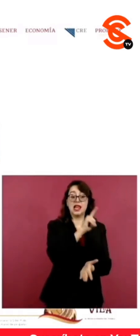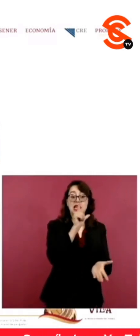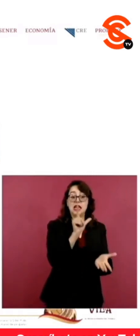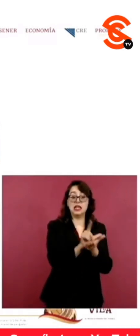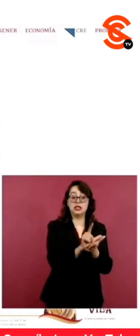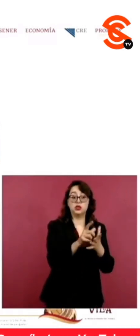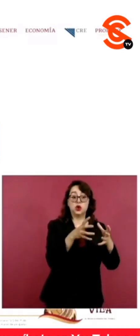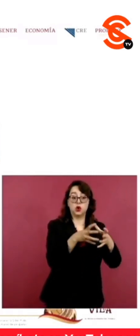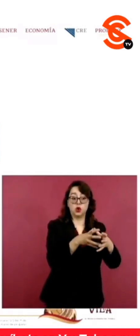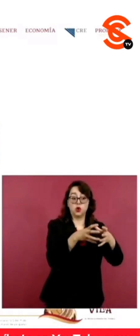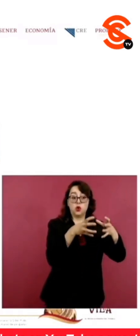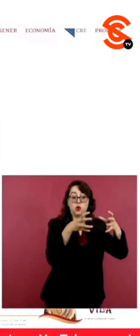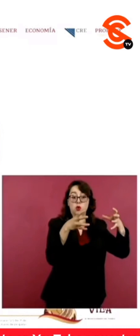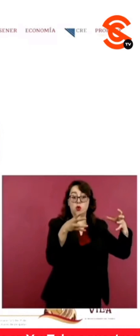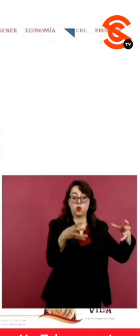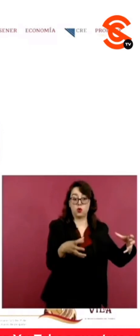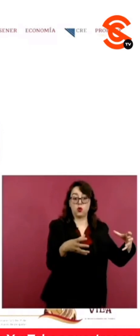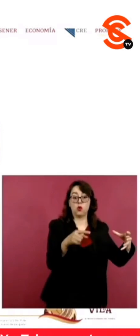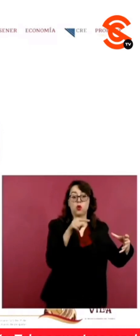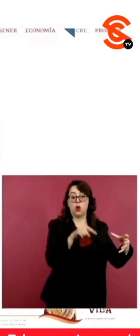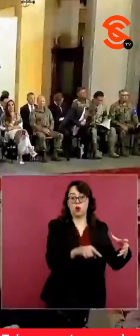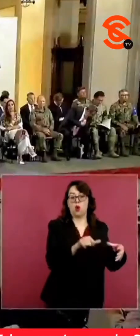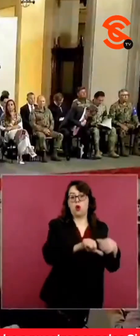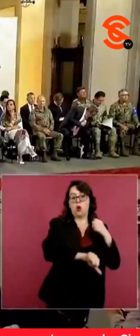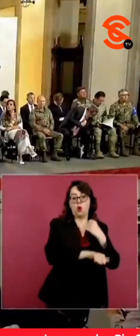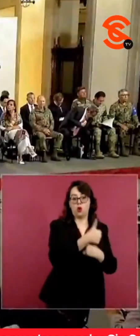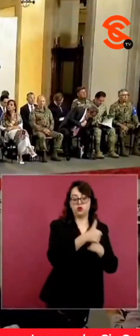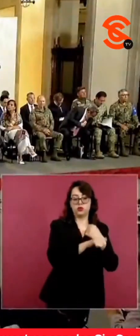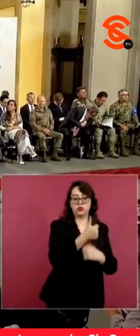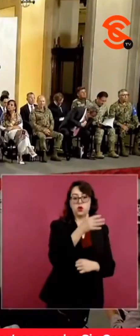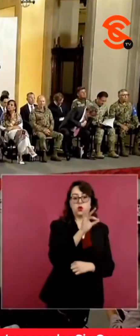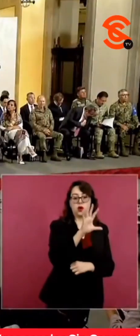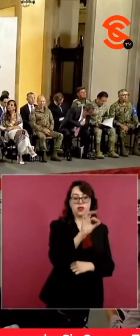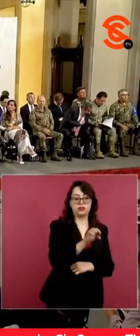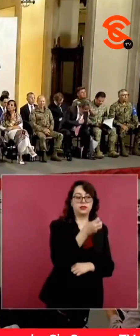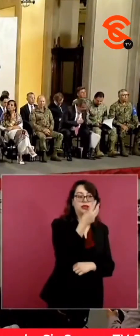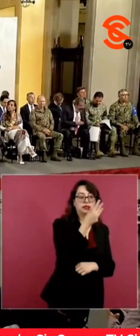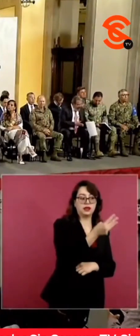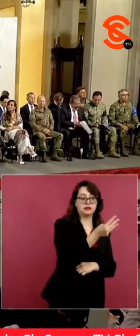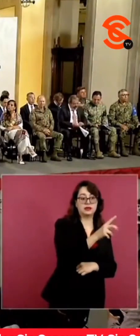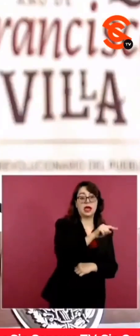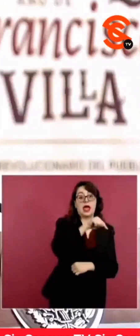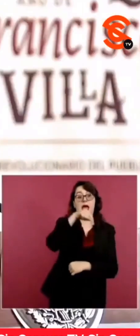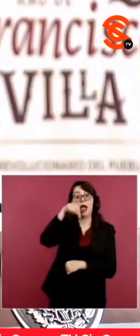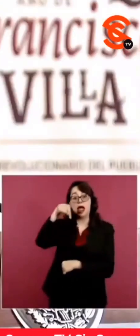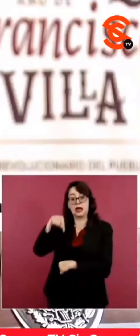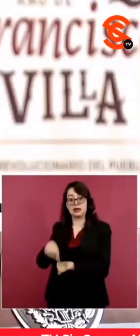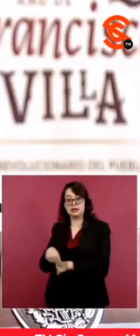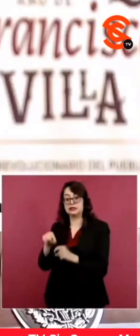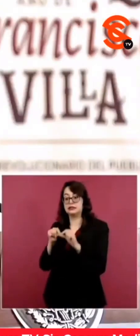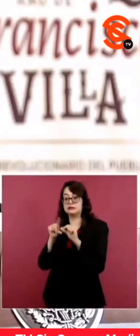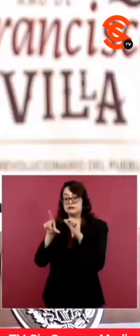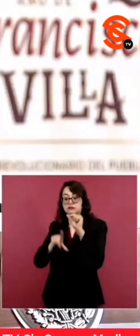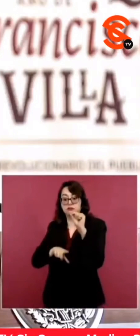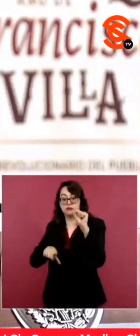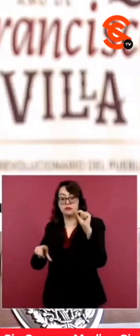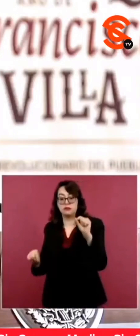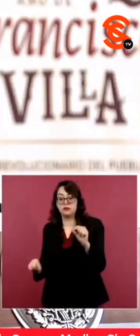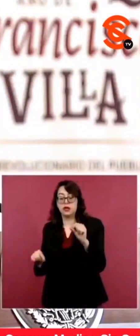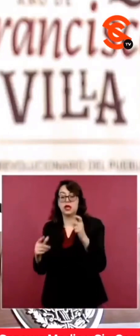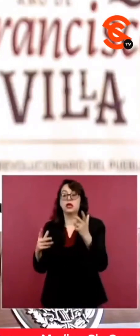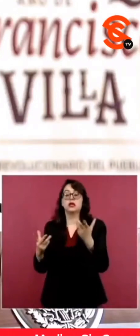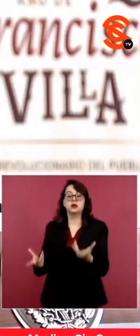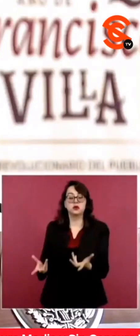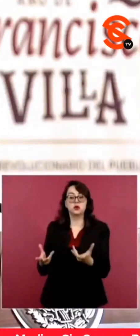internacional convertido a litros y a pesos, 11 pesos con 43 centavos, el promedio de las 220 regiones